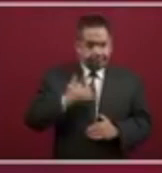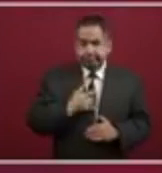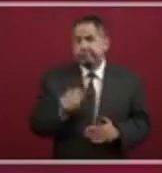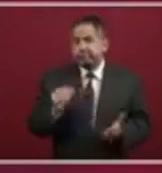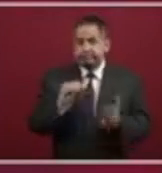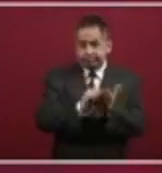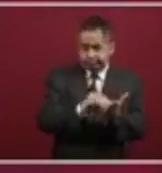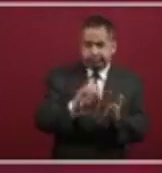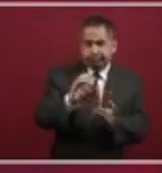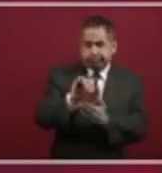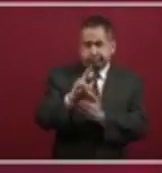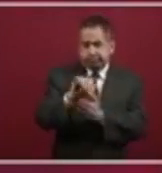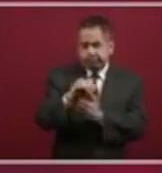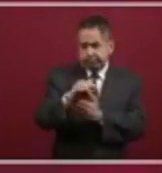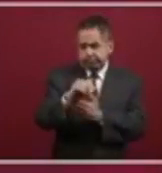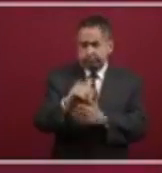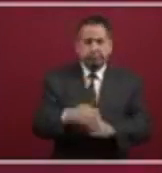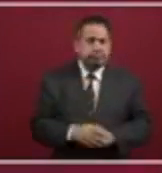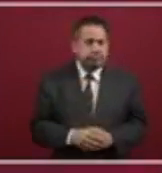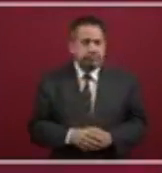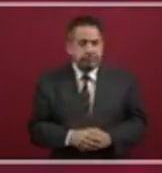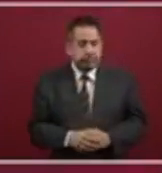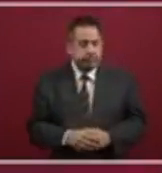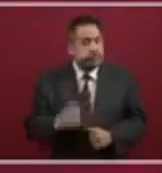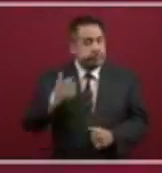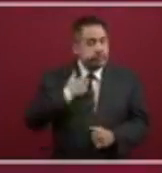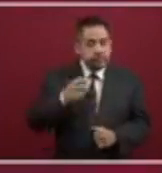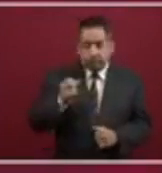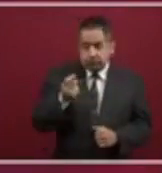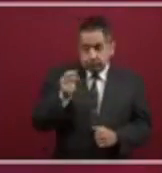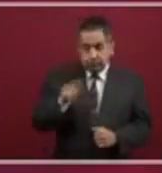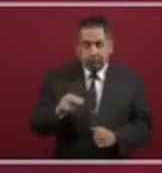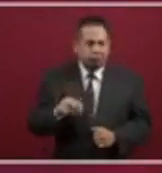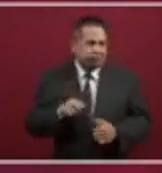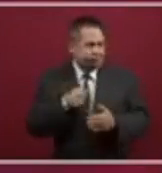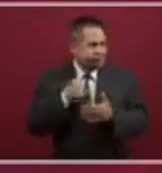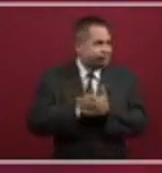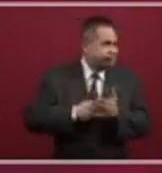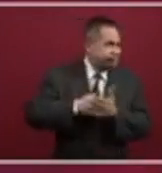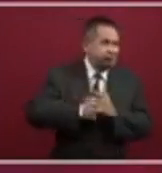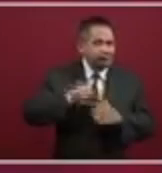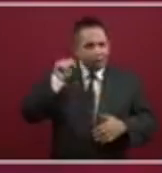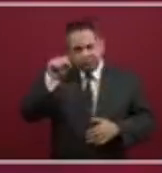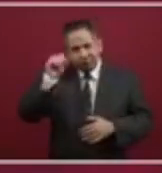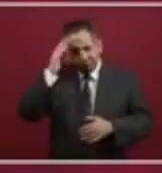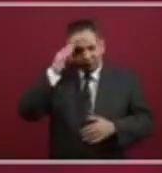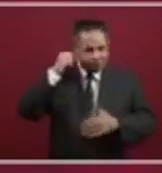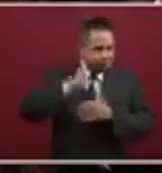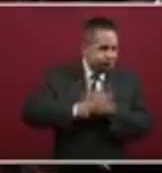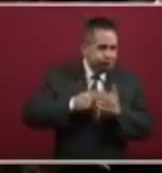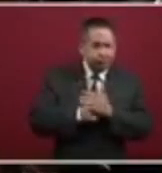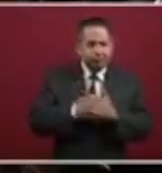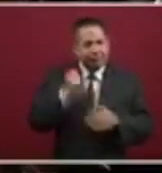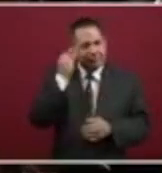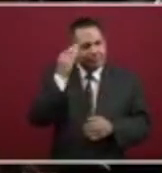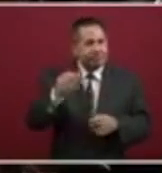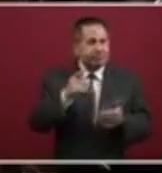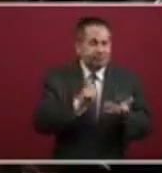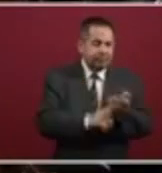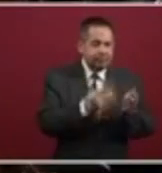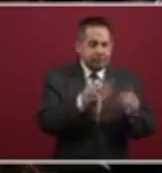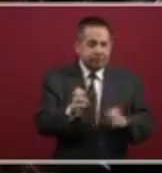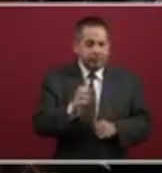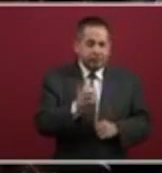educativos. Fue un muy activo dirigente de maestras y maestros durante los años 50 y 60 del